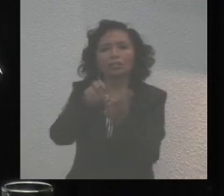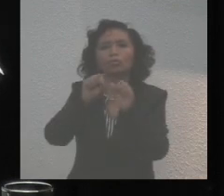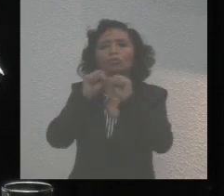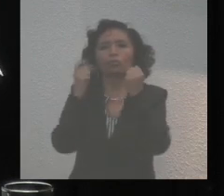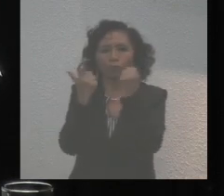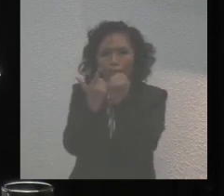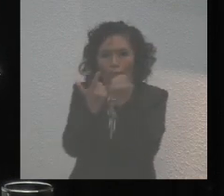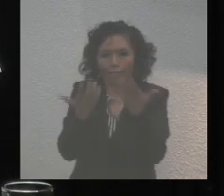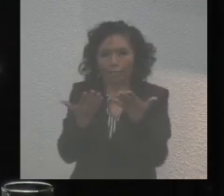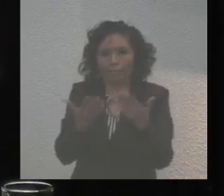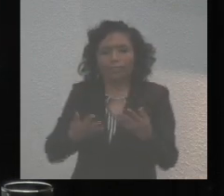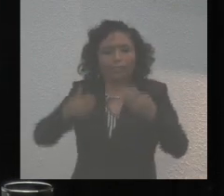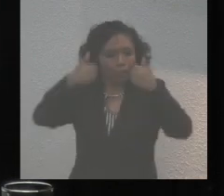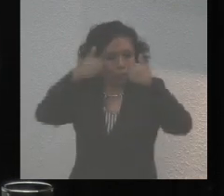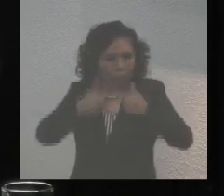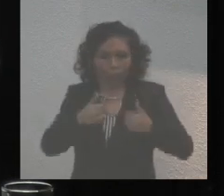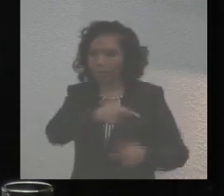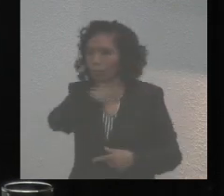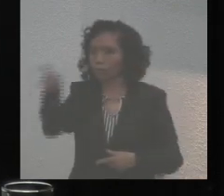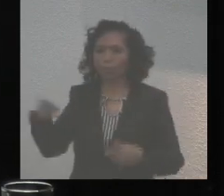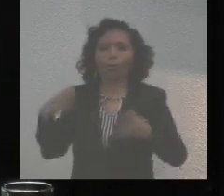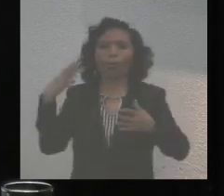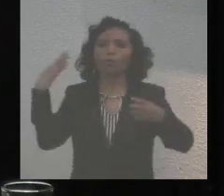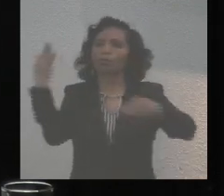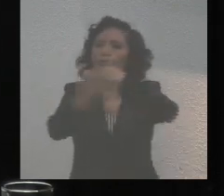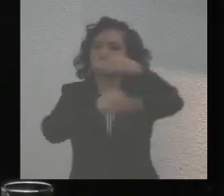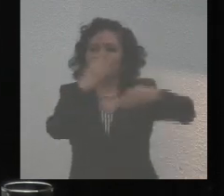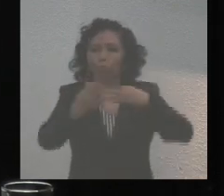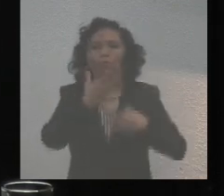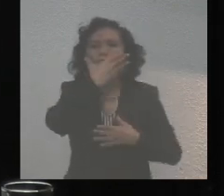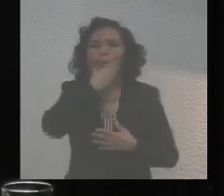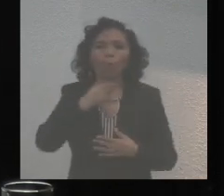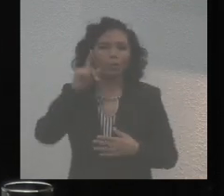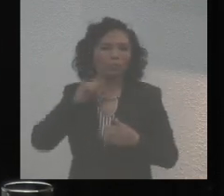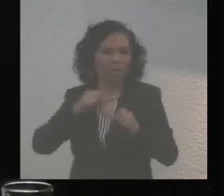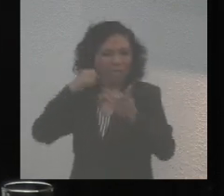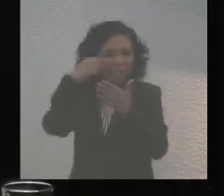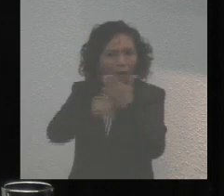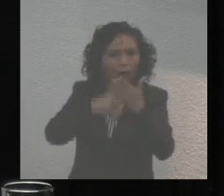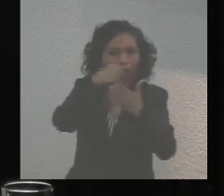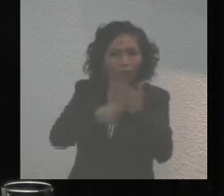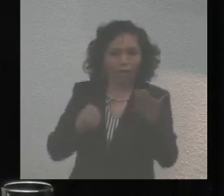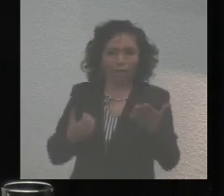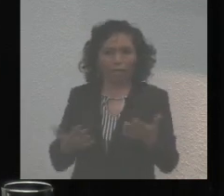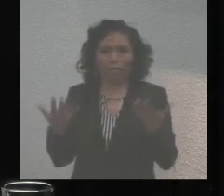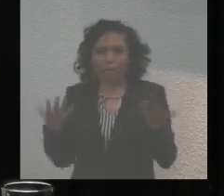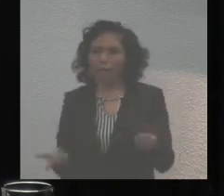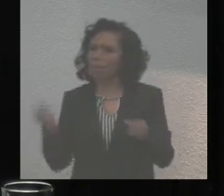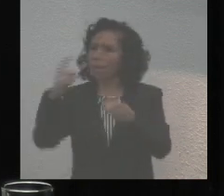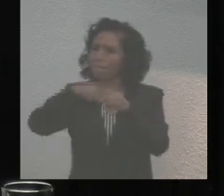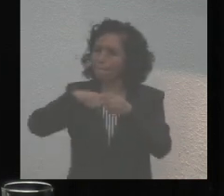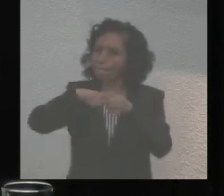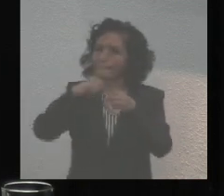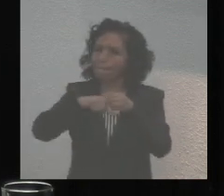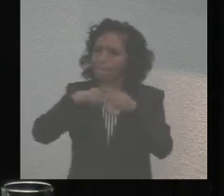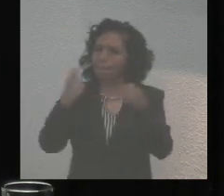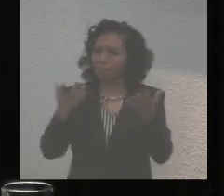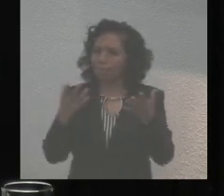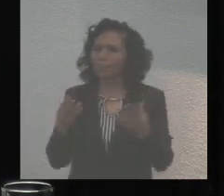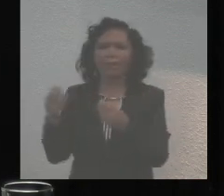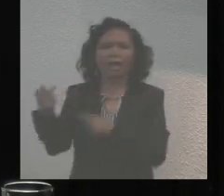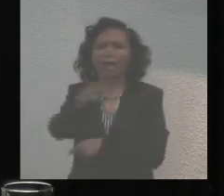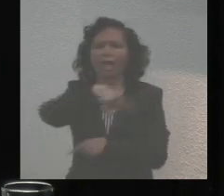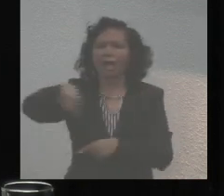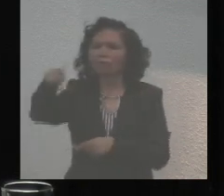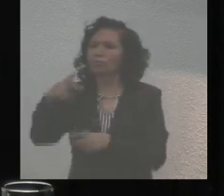los cuales estaríamos todas y todos obligados a luchar, sin diferencia de pertenencia a sectores. Hay muchos que